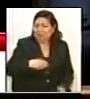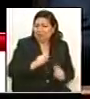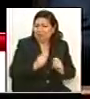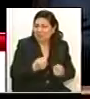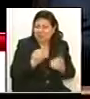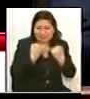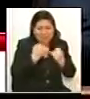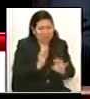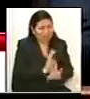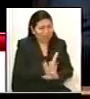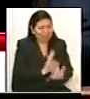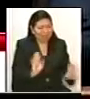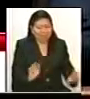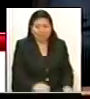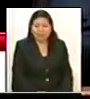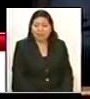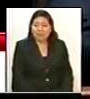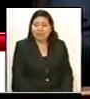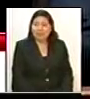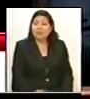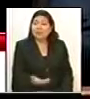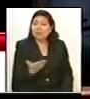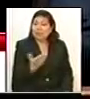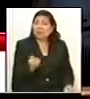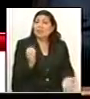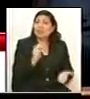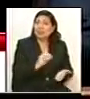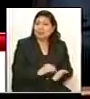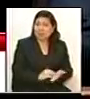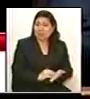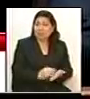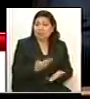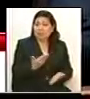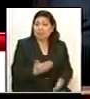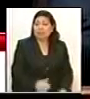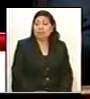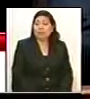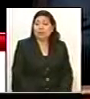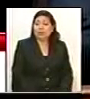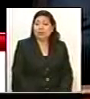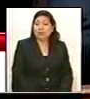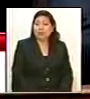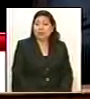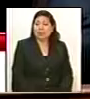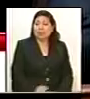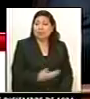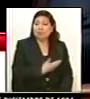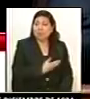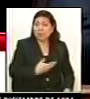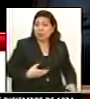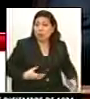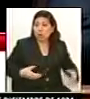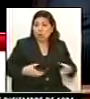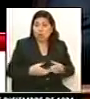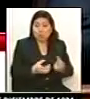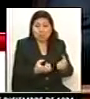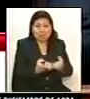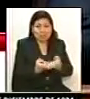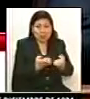los informes. Yo le solicitaría nuevamente al señor presidente de la Comisión de